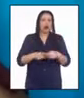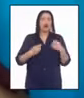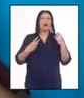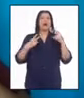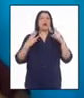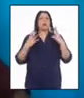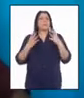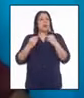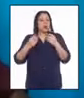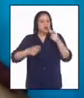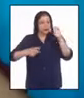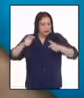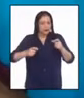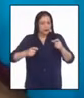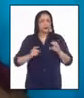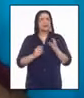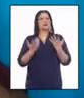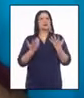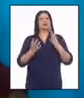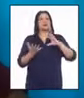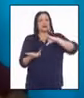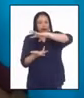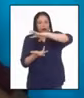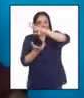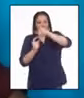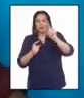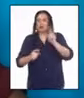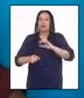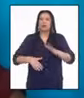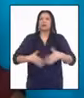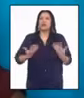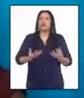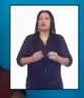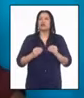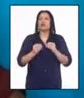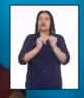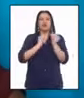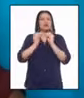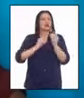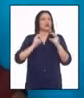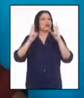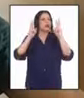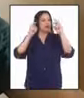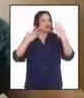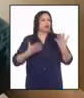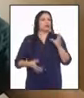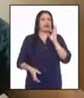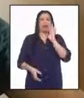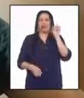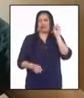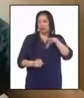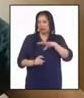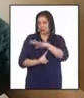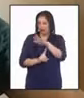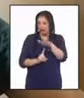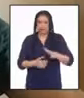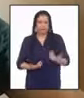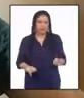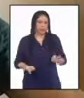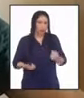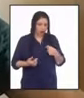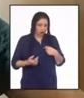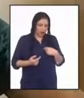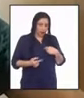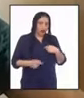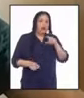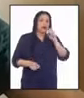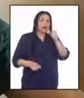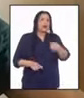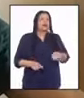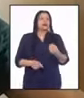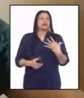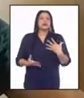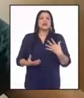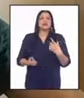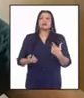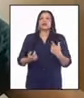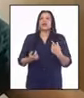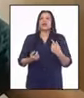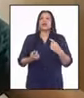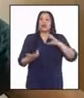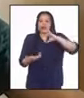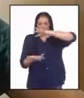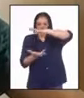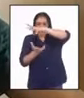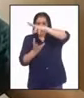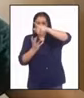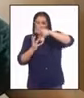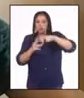tantas personas en el mundo no le hayamos podido dar una solución al tema. Casi al inicio mencionas que el mundo entero se